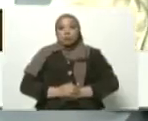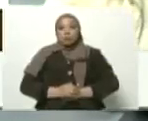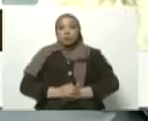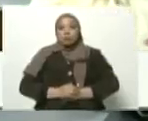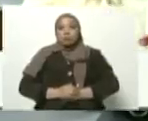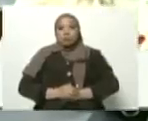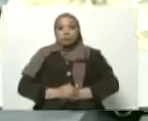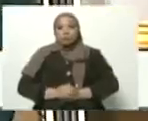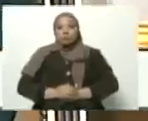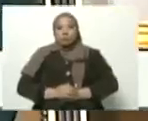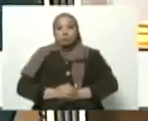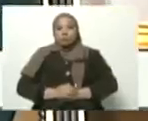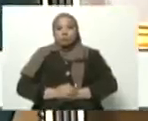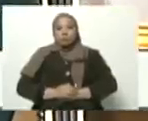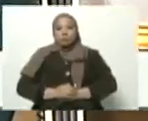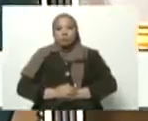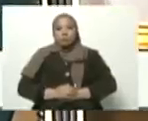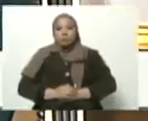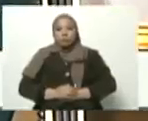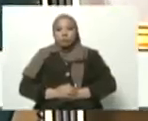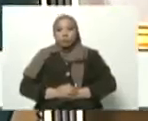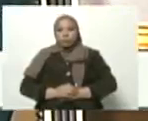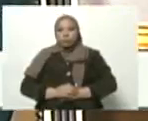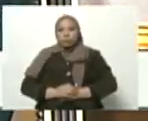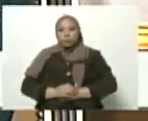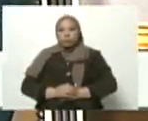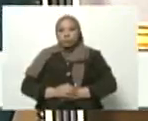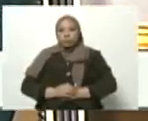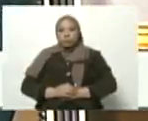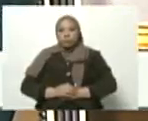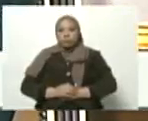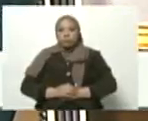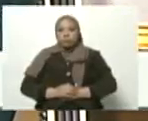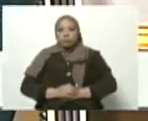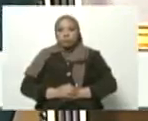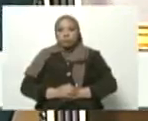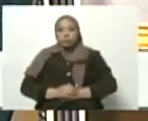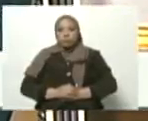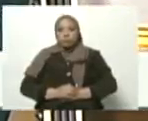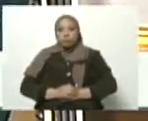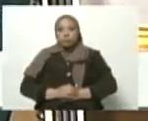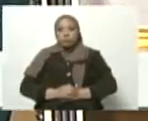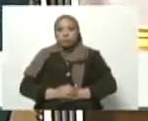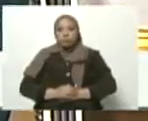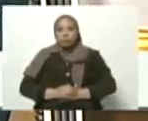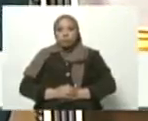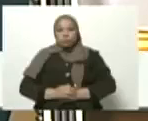Antes de dejar en el derecho de palabra al diputado Rodolfo Sanz,